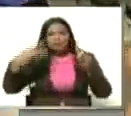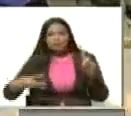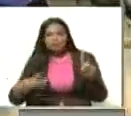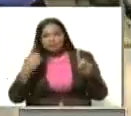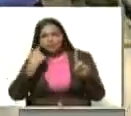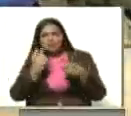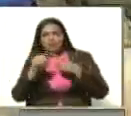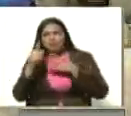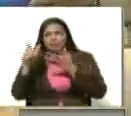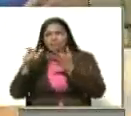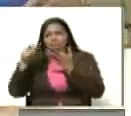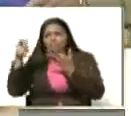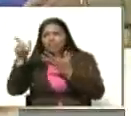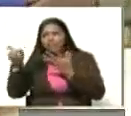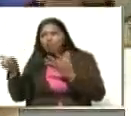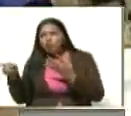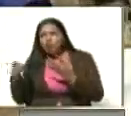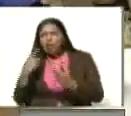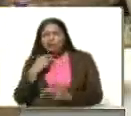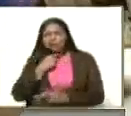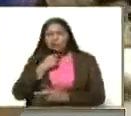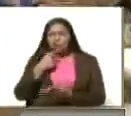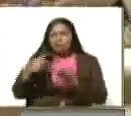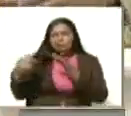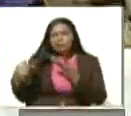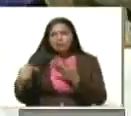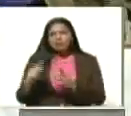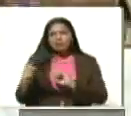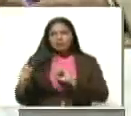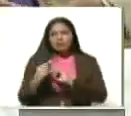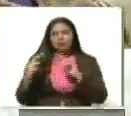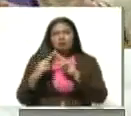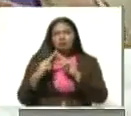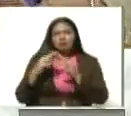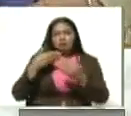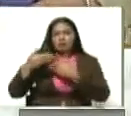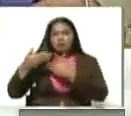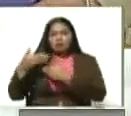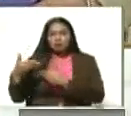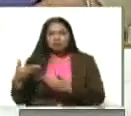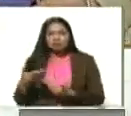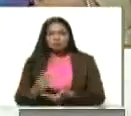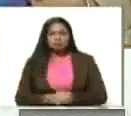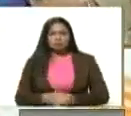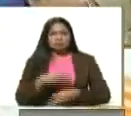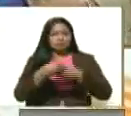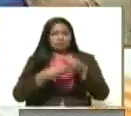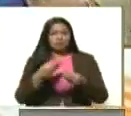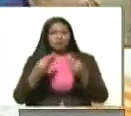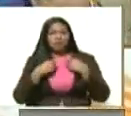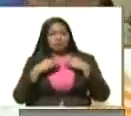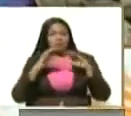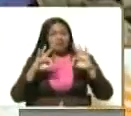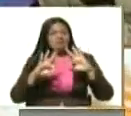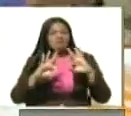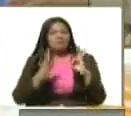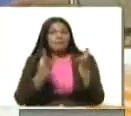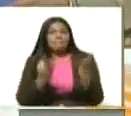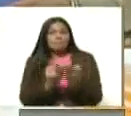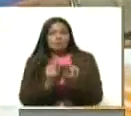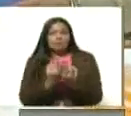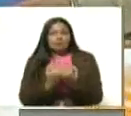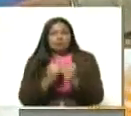hay diferentes tendencias de darse a conocer, de llevar una relación y de hacer una vida en familia, se